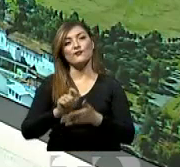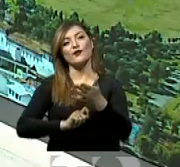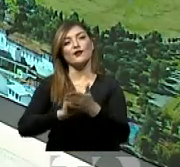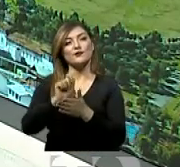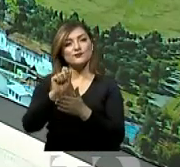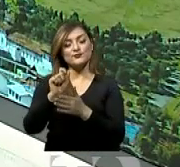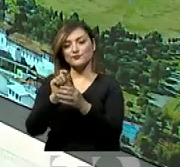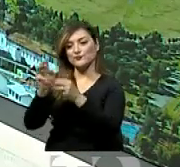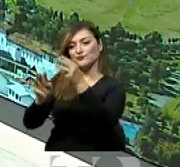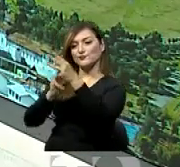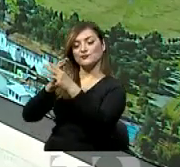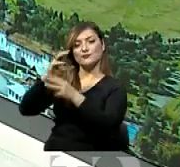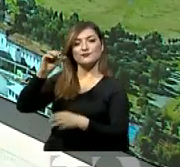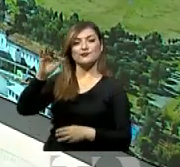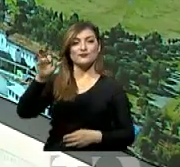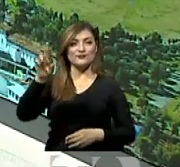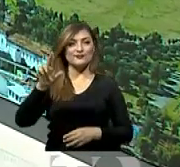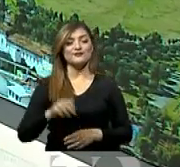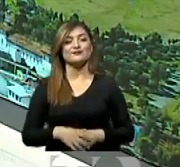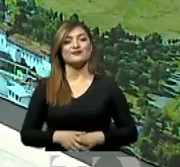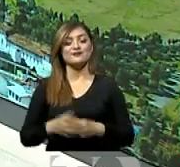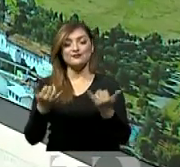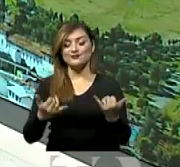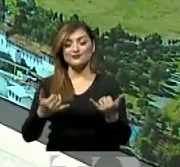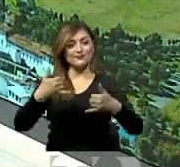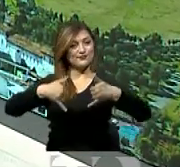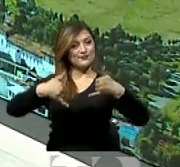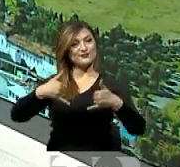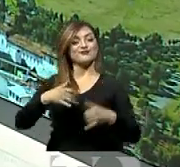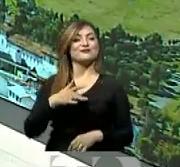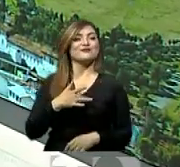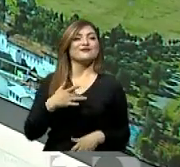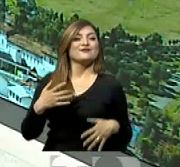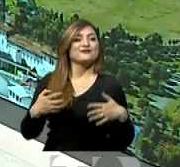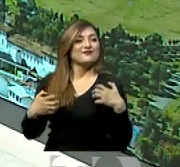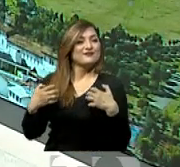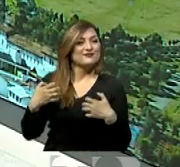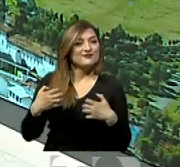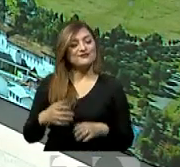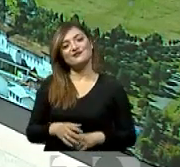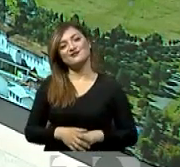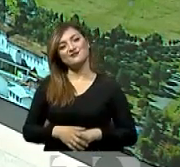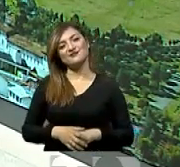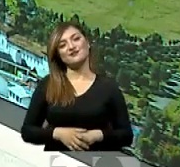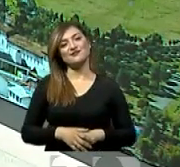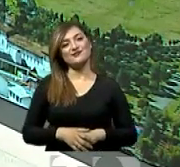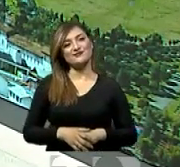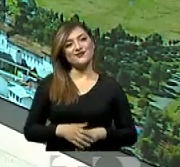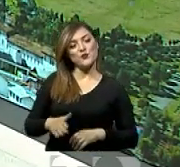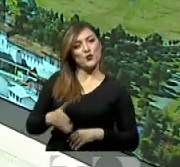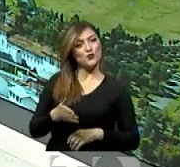de Qatar. Hoy los chicos, me imagino, están también muy emocionados, listos para dejarlo todo en la cancha.